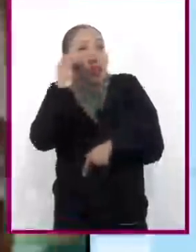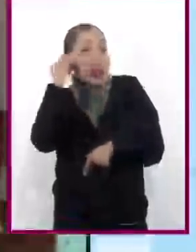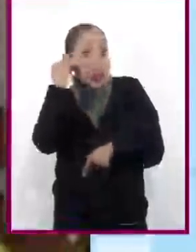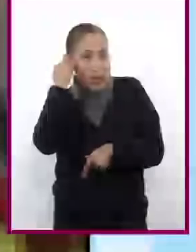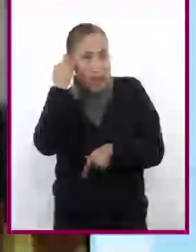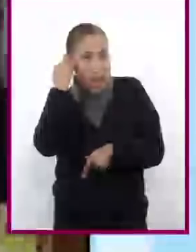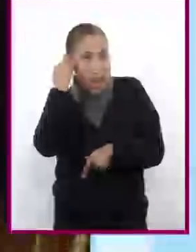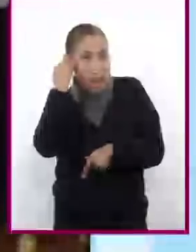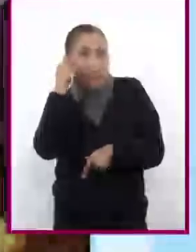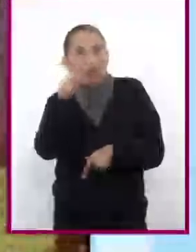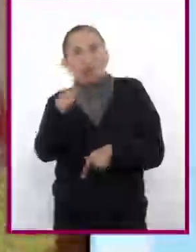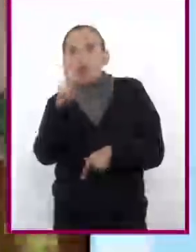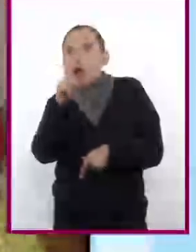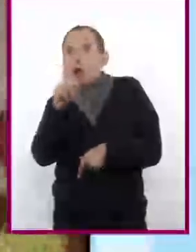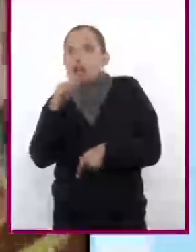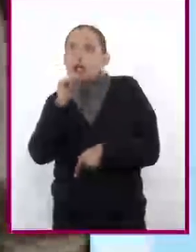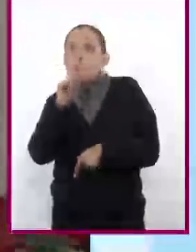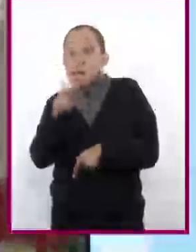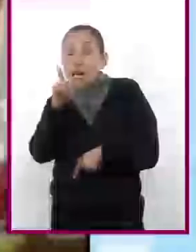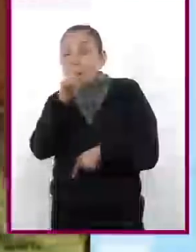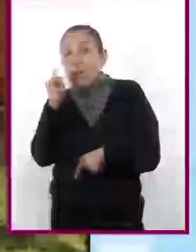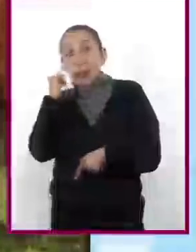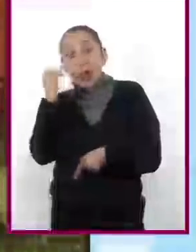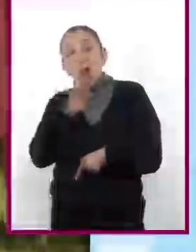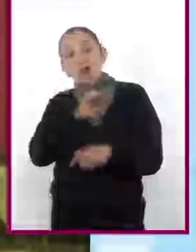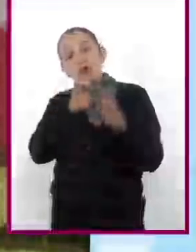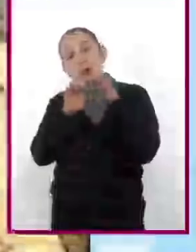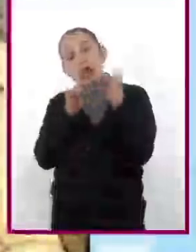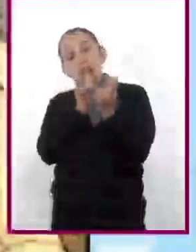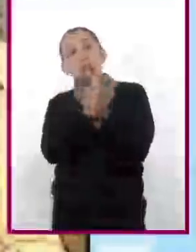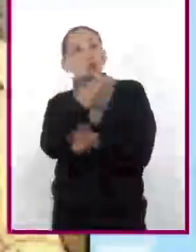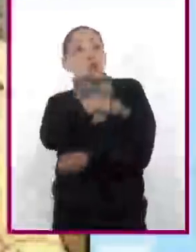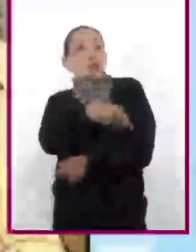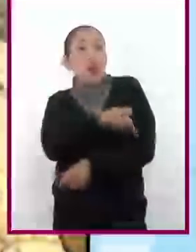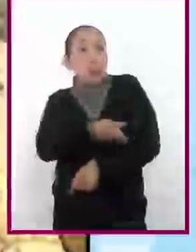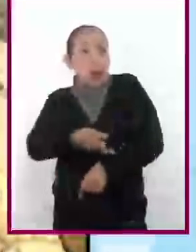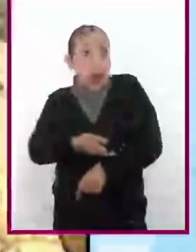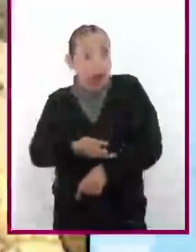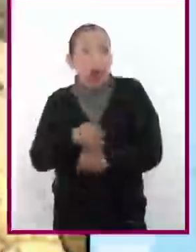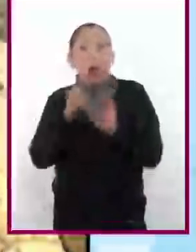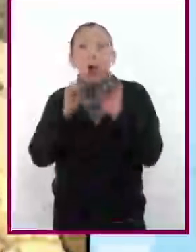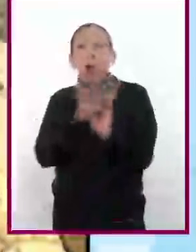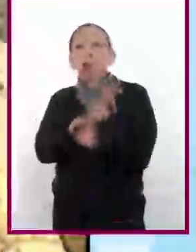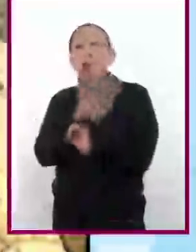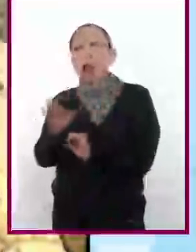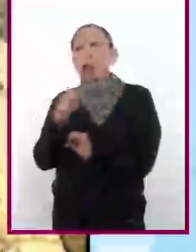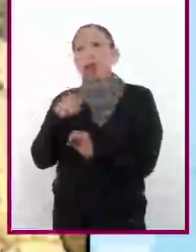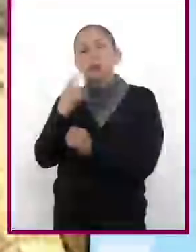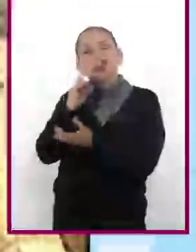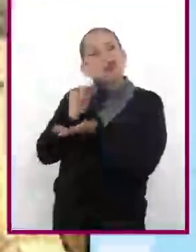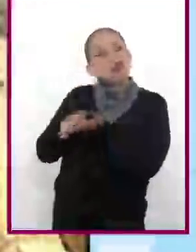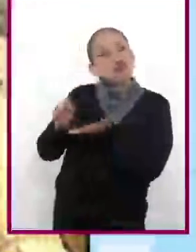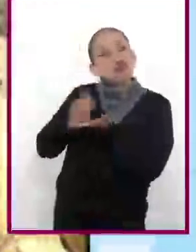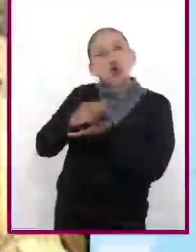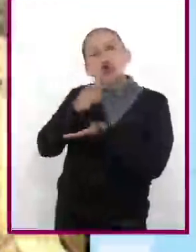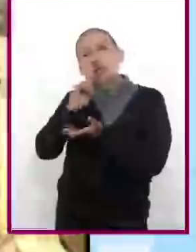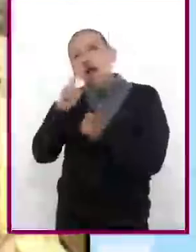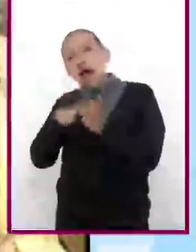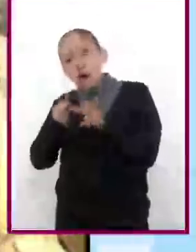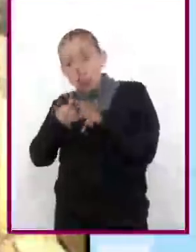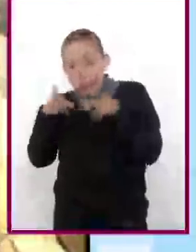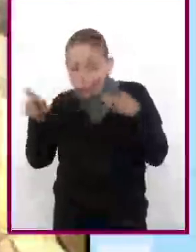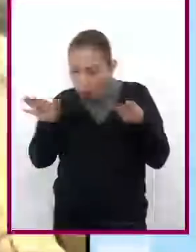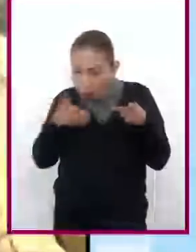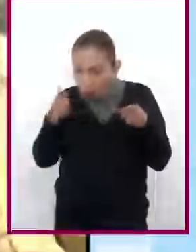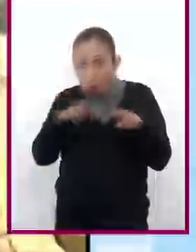indígena. Si tú hablas alguna lengua, podrías entrevistar a tus familiares. También puedes hacer tu reporte utilizando algún